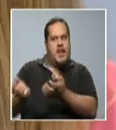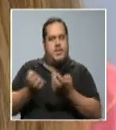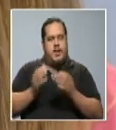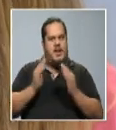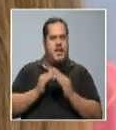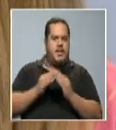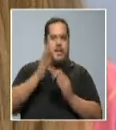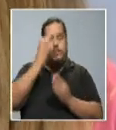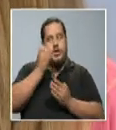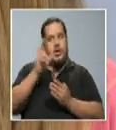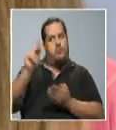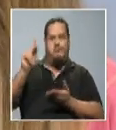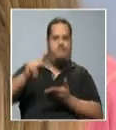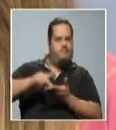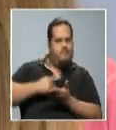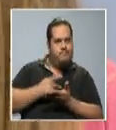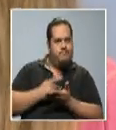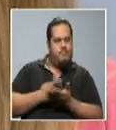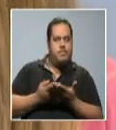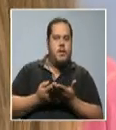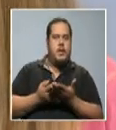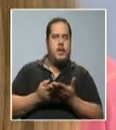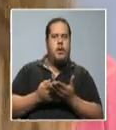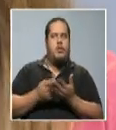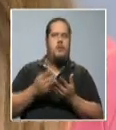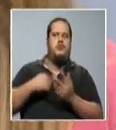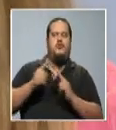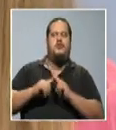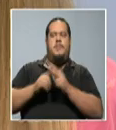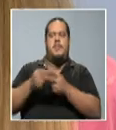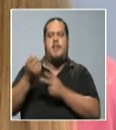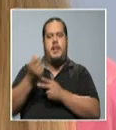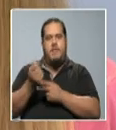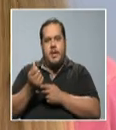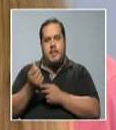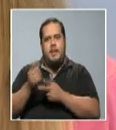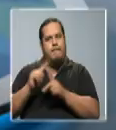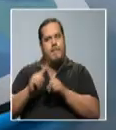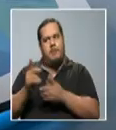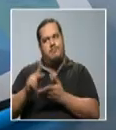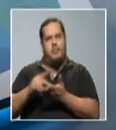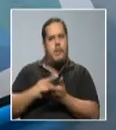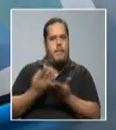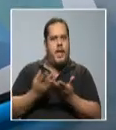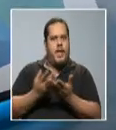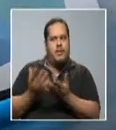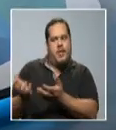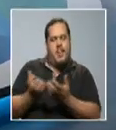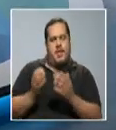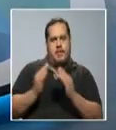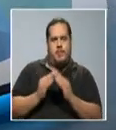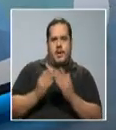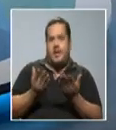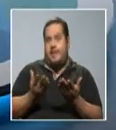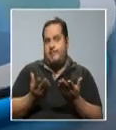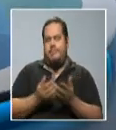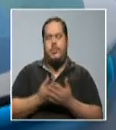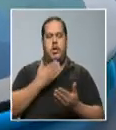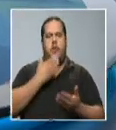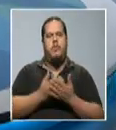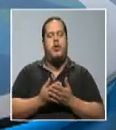apto para seguir, que yo le preste ese dinero o usted no me puede pagar? Bueno, se parte, tanto la